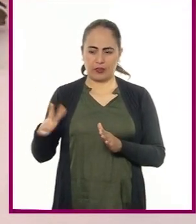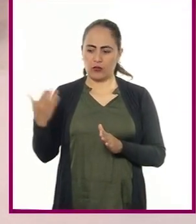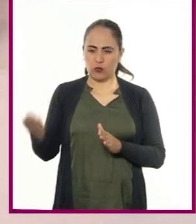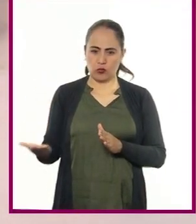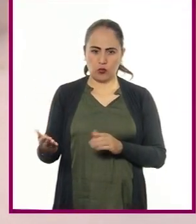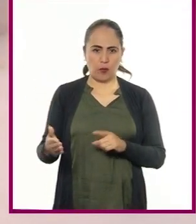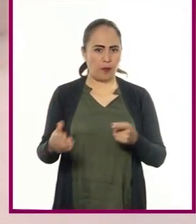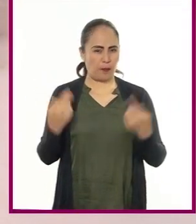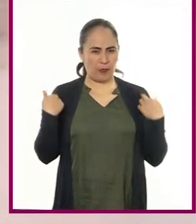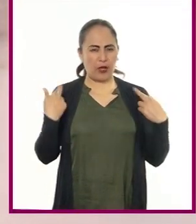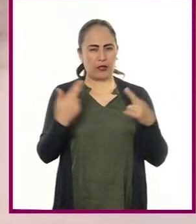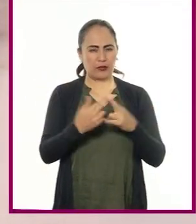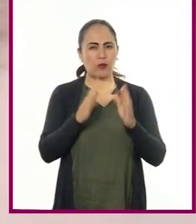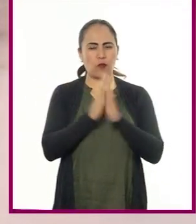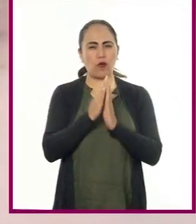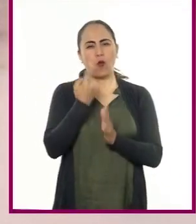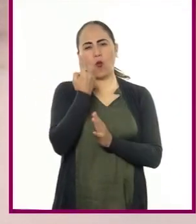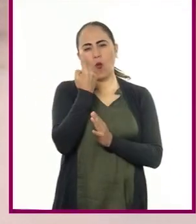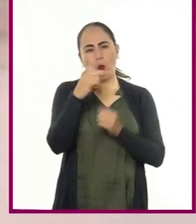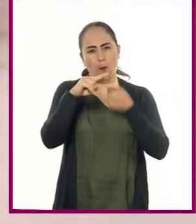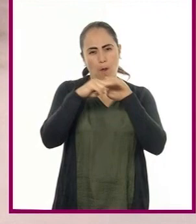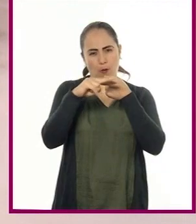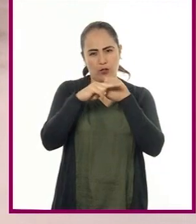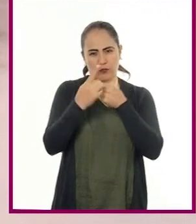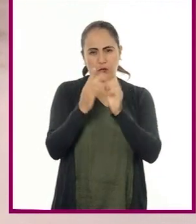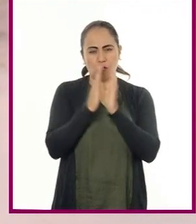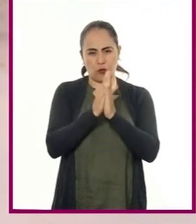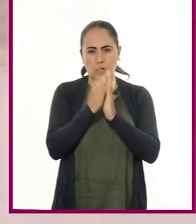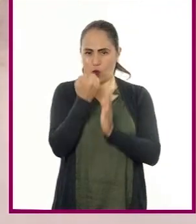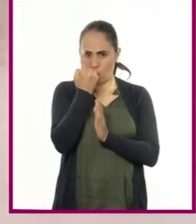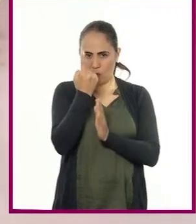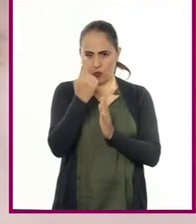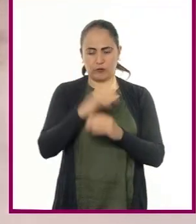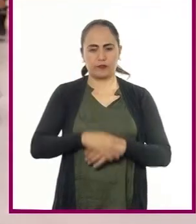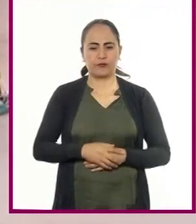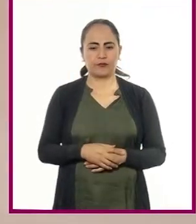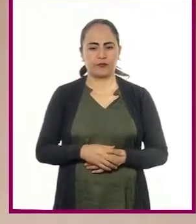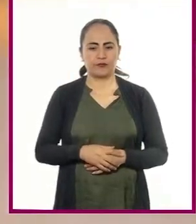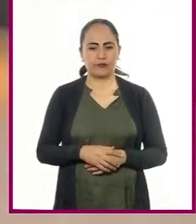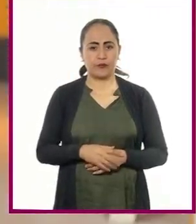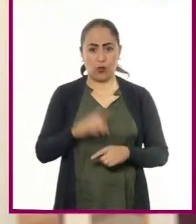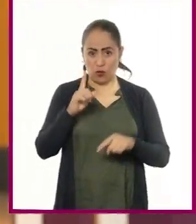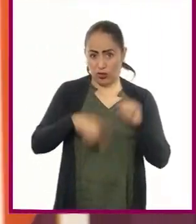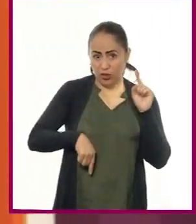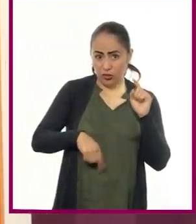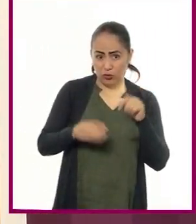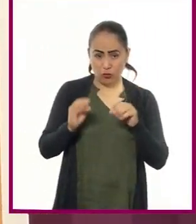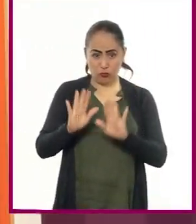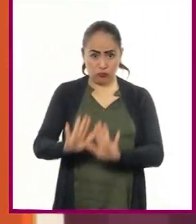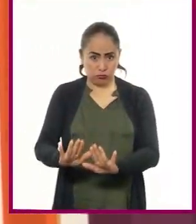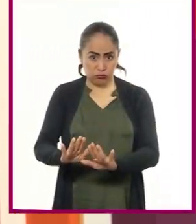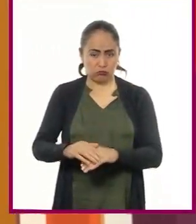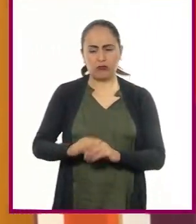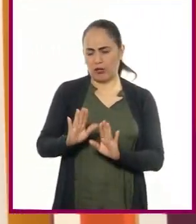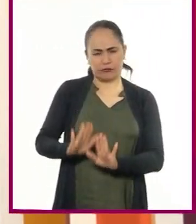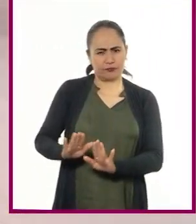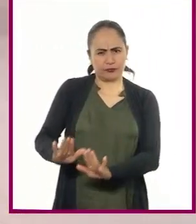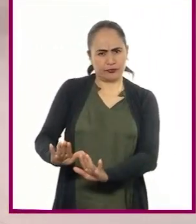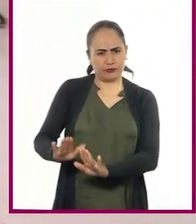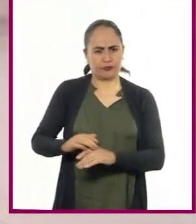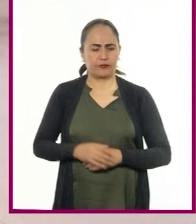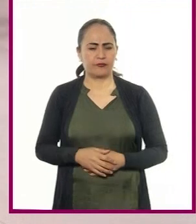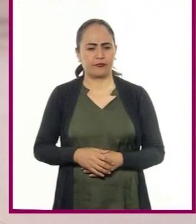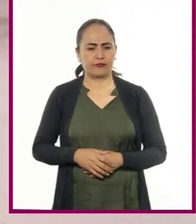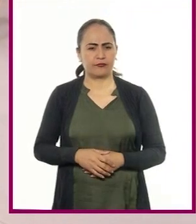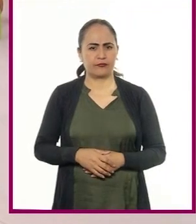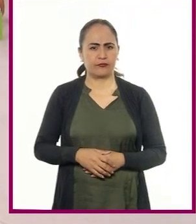Y maestra, ¿me ayuda con un solo vaso, por favor? Con un solo vaso, ¿qué? ¿Lo quito o lo dejo? Lo dejamos. ¿Se queda el